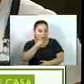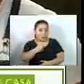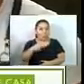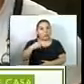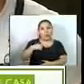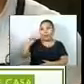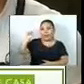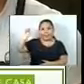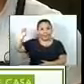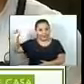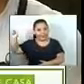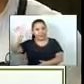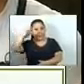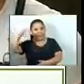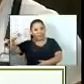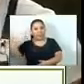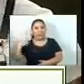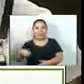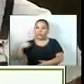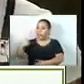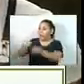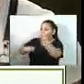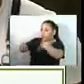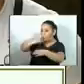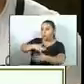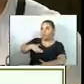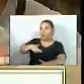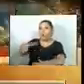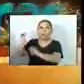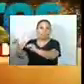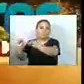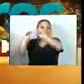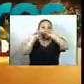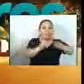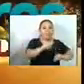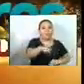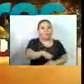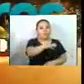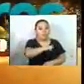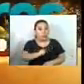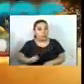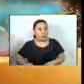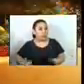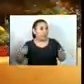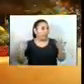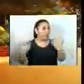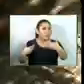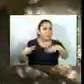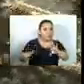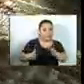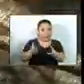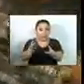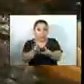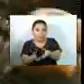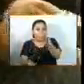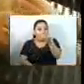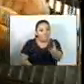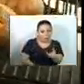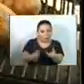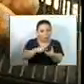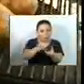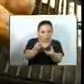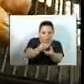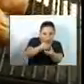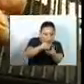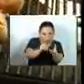yo disfruté en Argentina pudiera ser algo acá diferente cuando el choripán ya está rellenito se pone a la